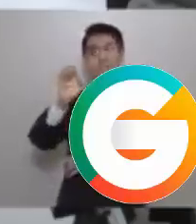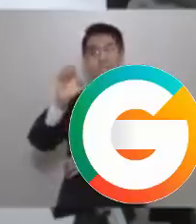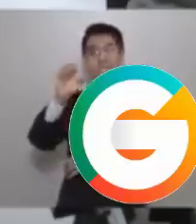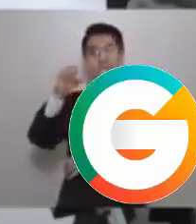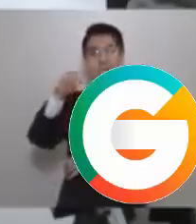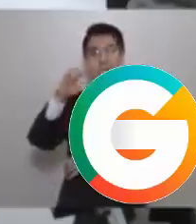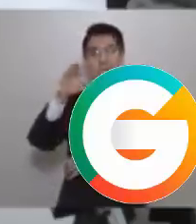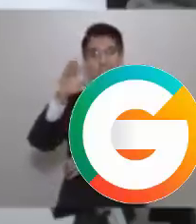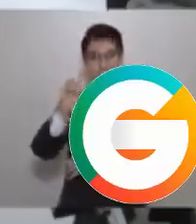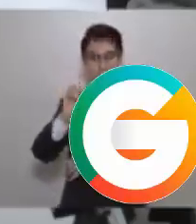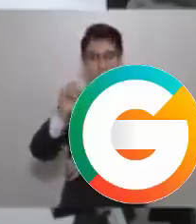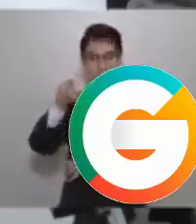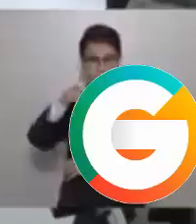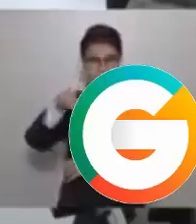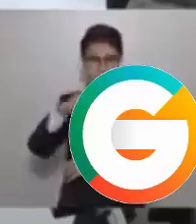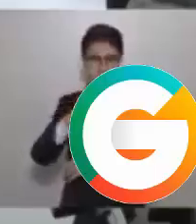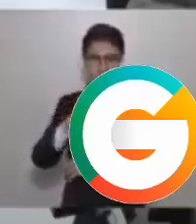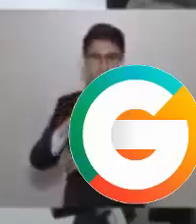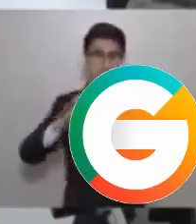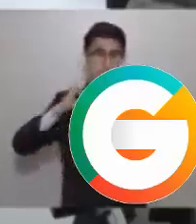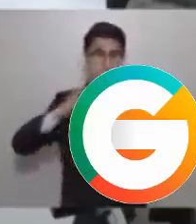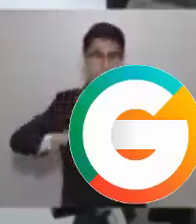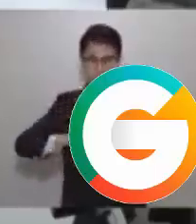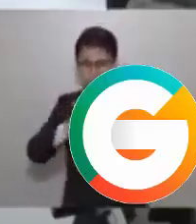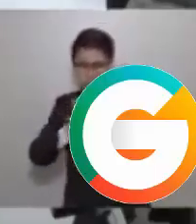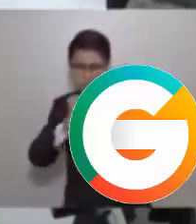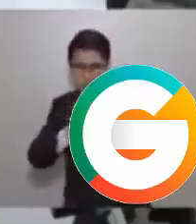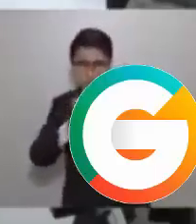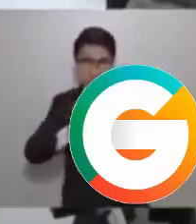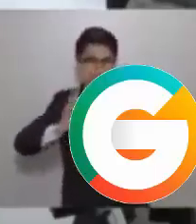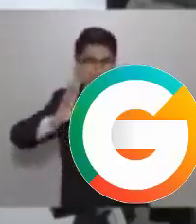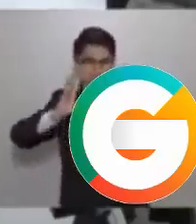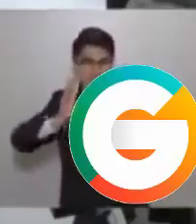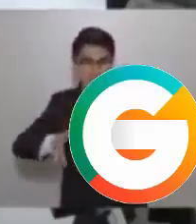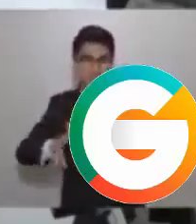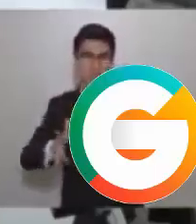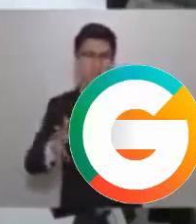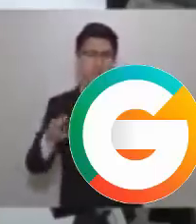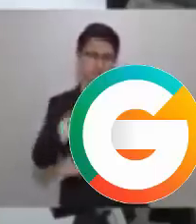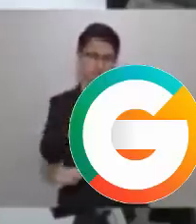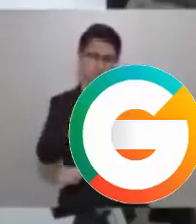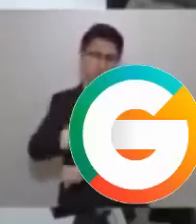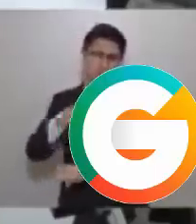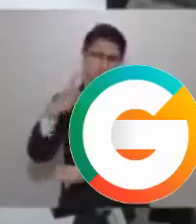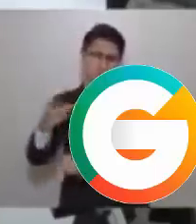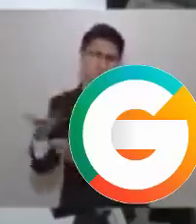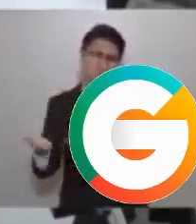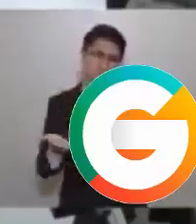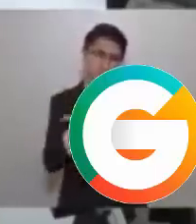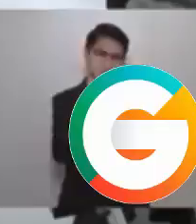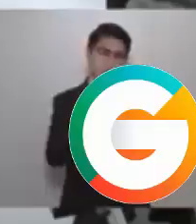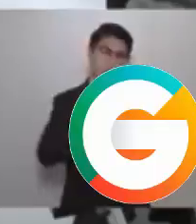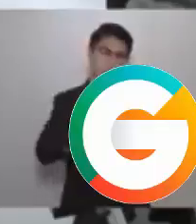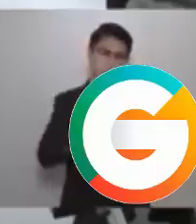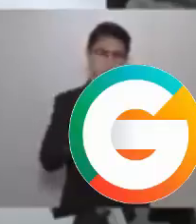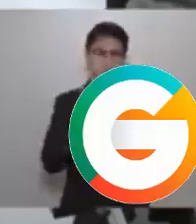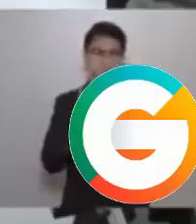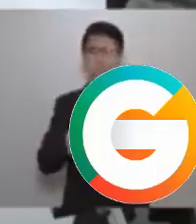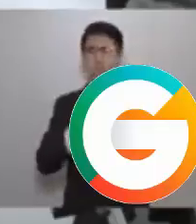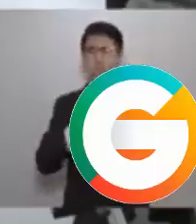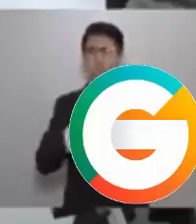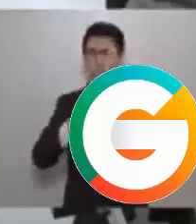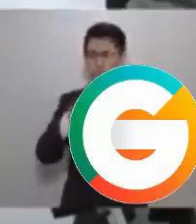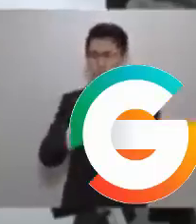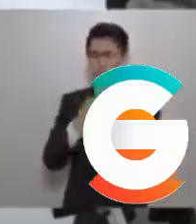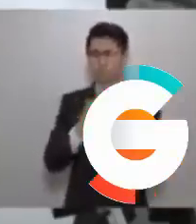Ministerio Público quien pues llevará a cabo lo conducente para que lo más pronto posible se le sea devuelto